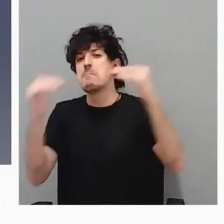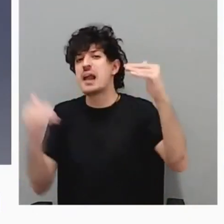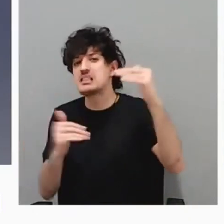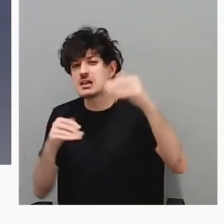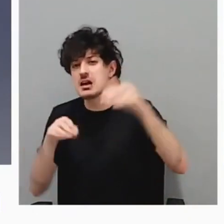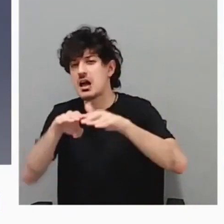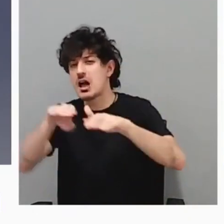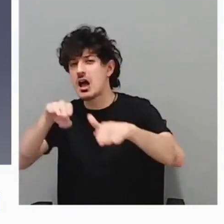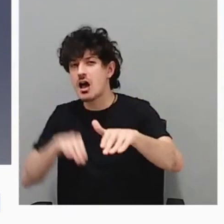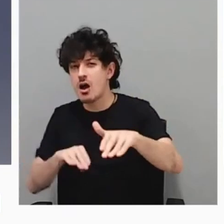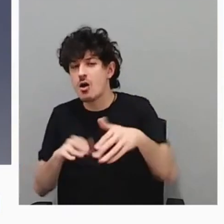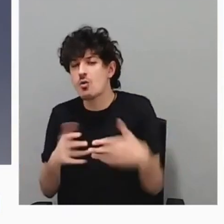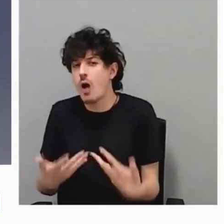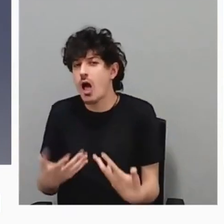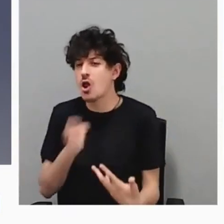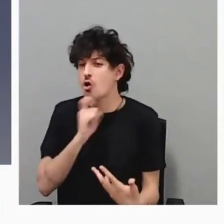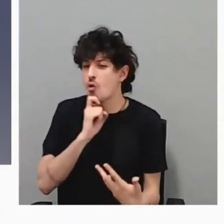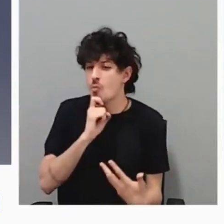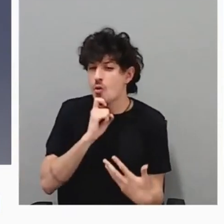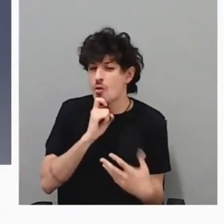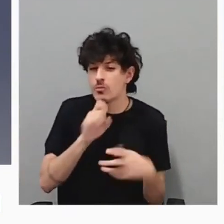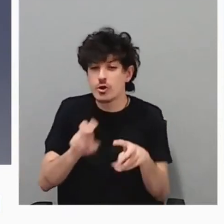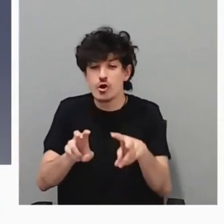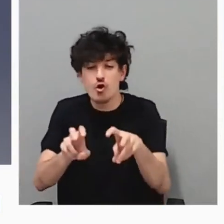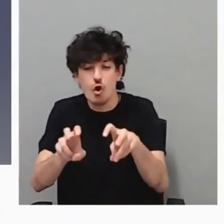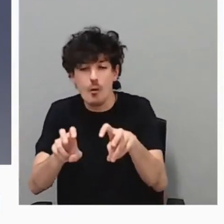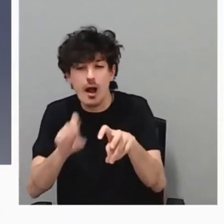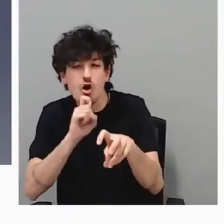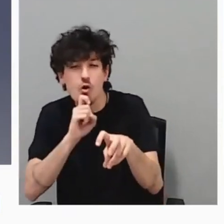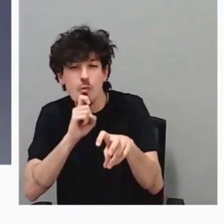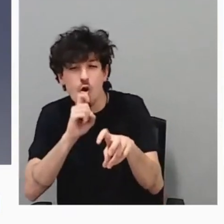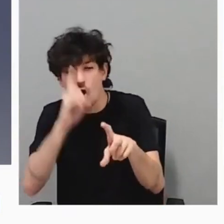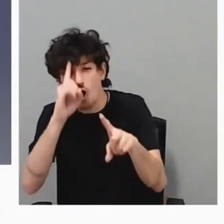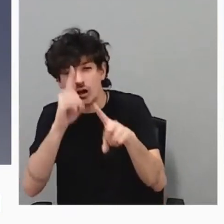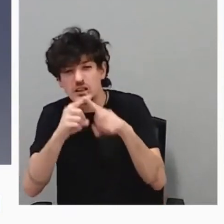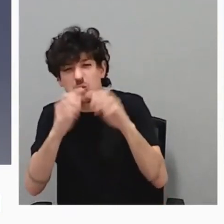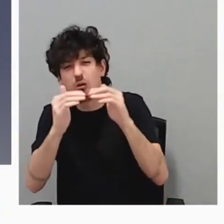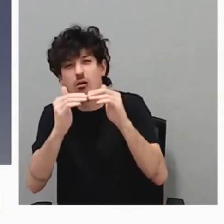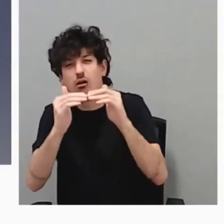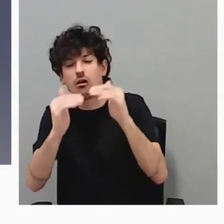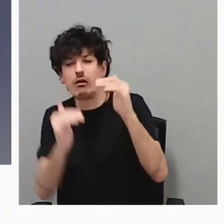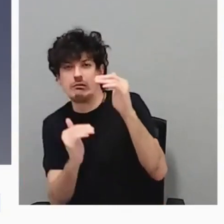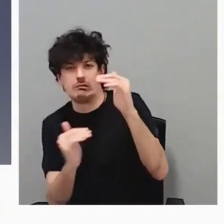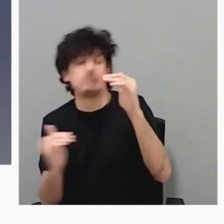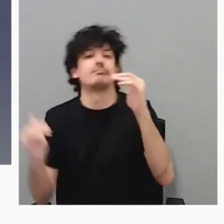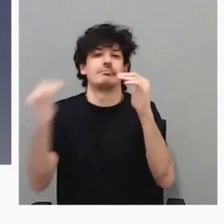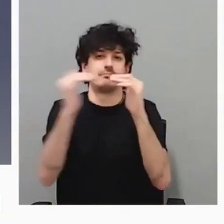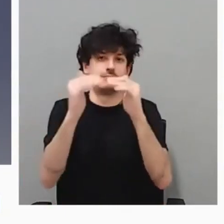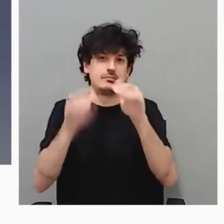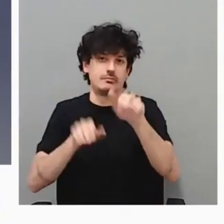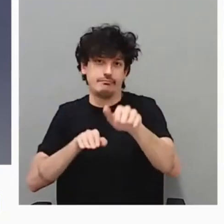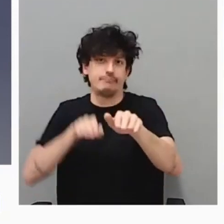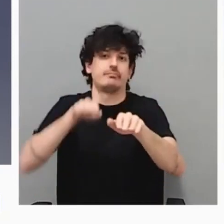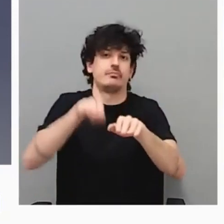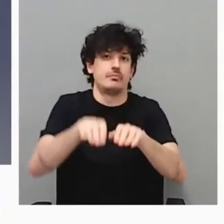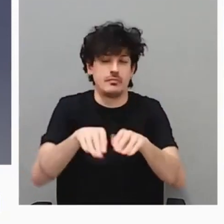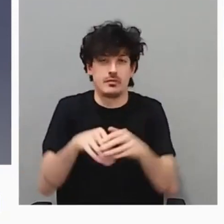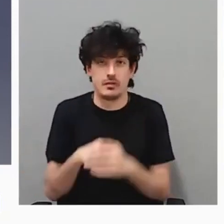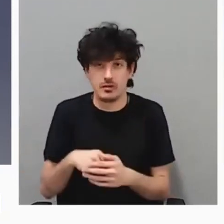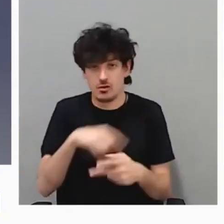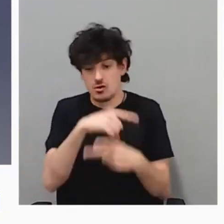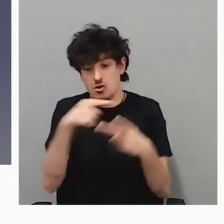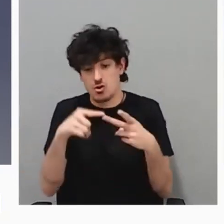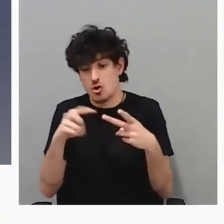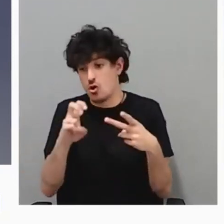¿no? Ese es el primer punto. Después, el segundo punto, que creo que esto ya lleva más tiempo, ¿no? Pero que es importante el contexto, es que cuando